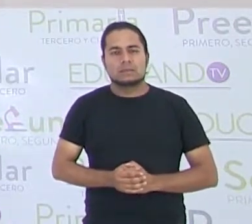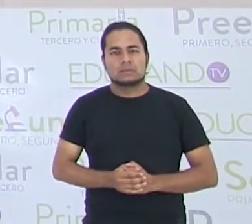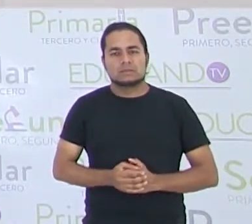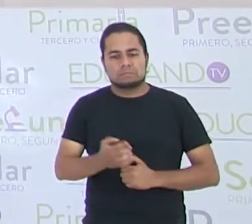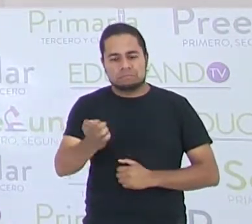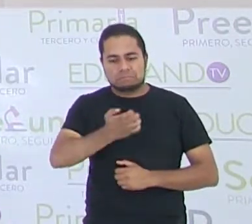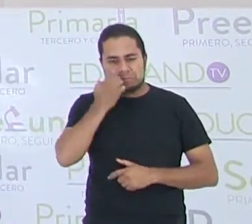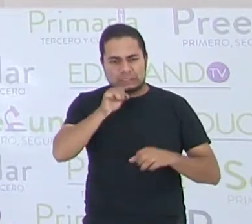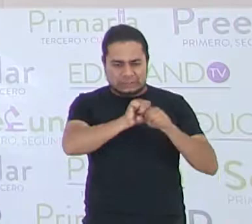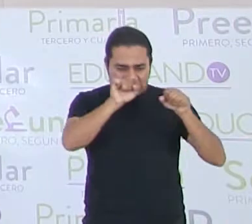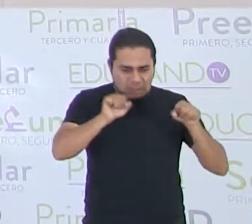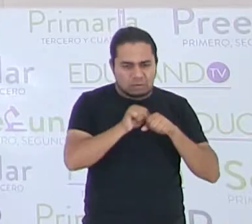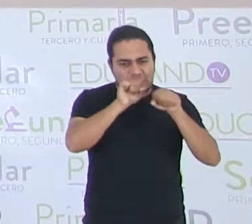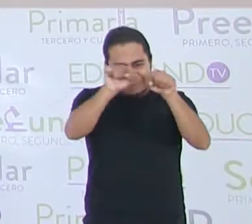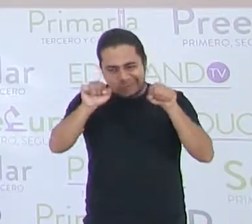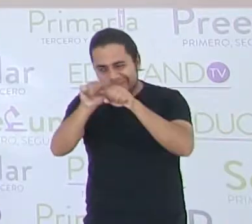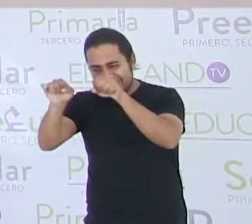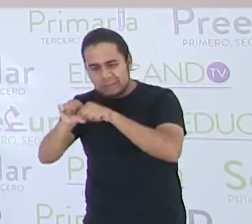muchos salones.